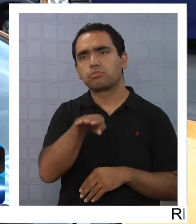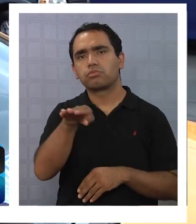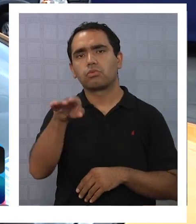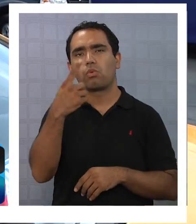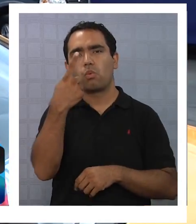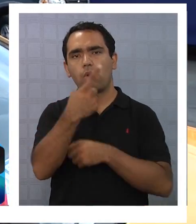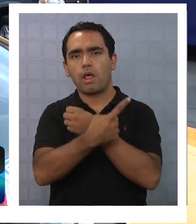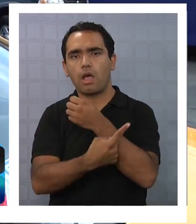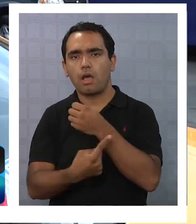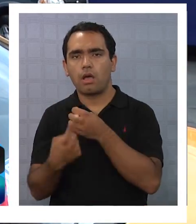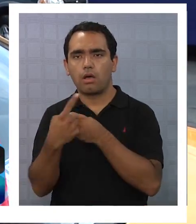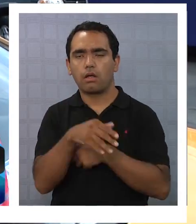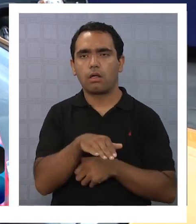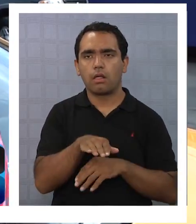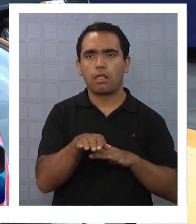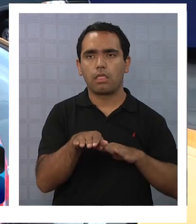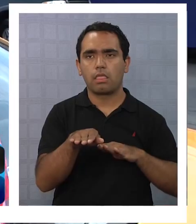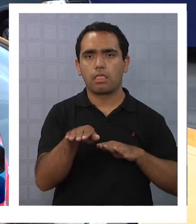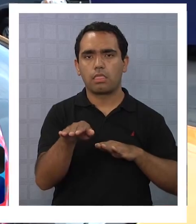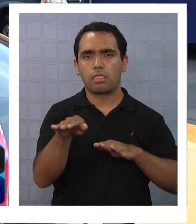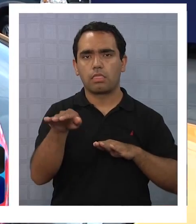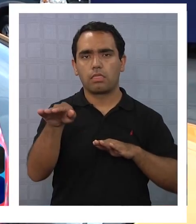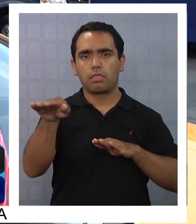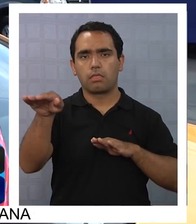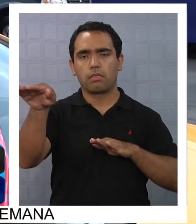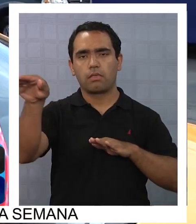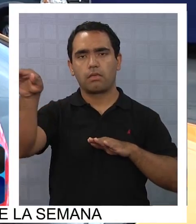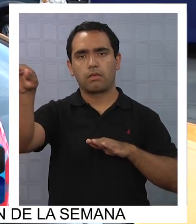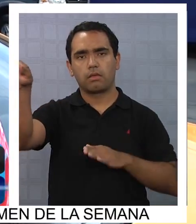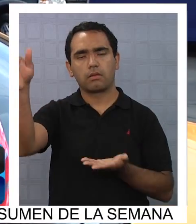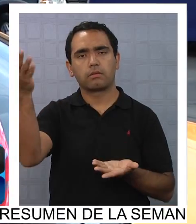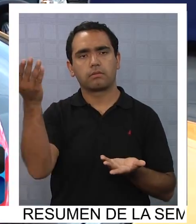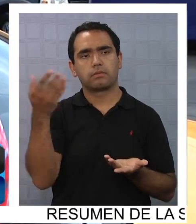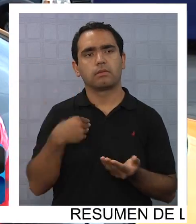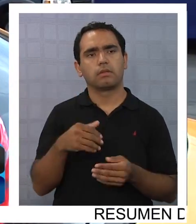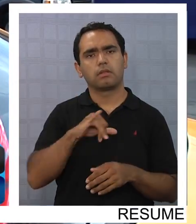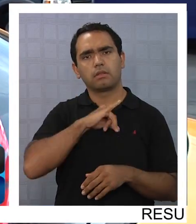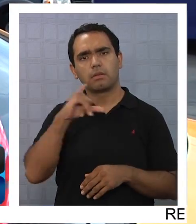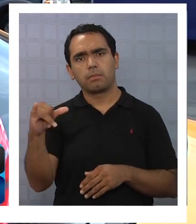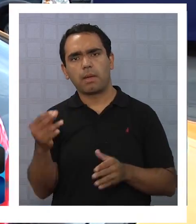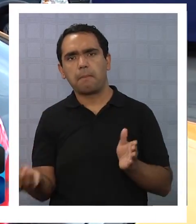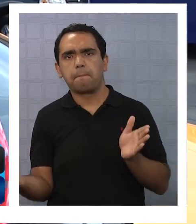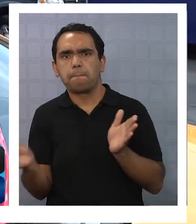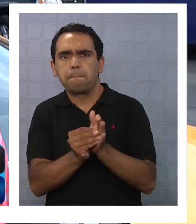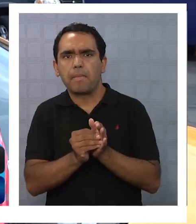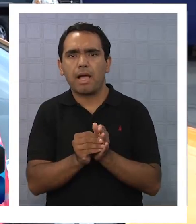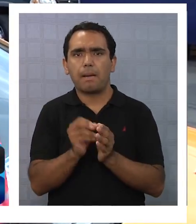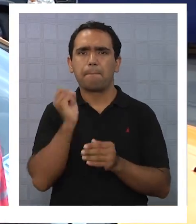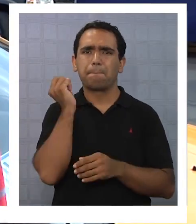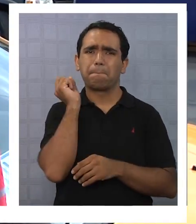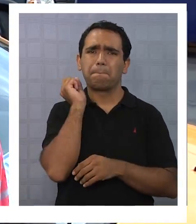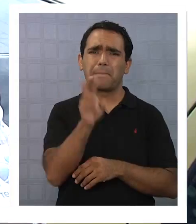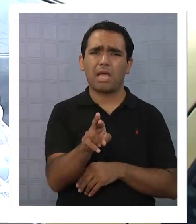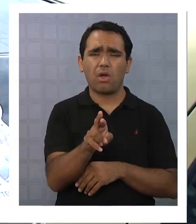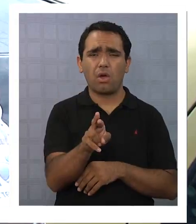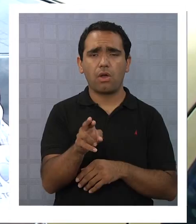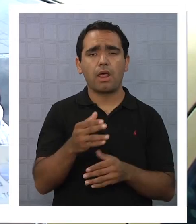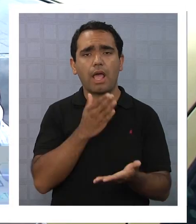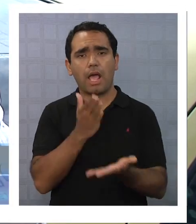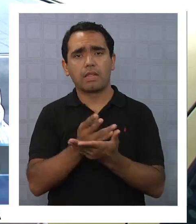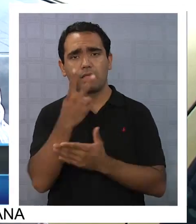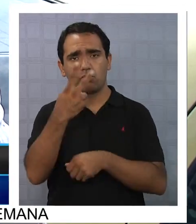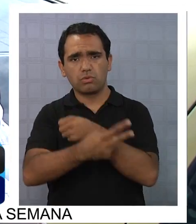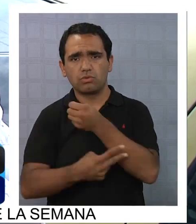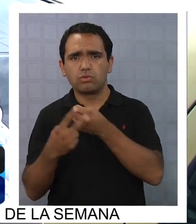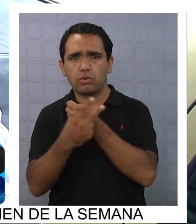de los carabineros hasta llegar al hospicio. Y creo que más tarde era más porque mis compañeros me cuentan que han estado hasta 2 horas en el taco. Hay un